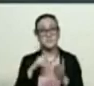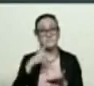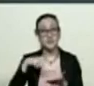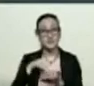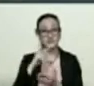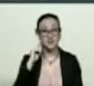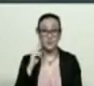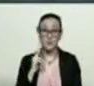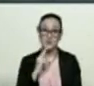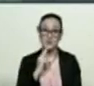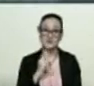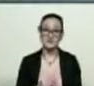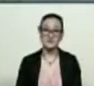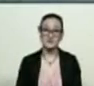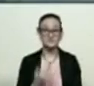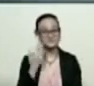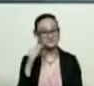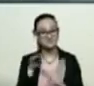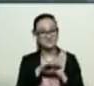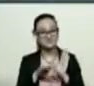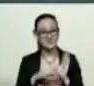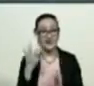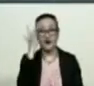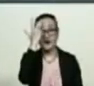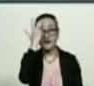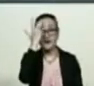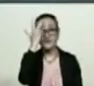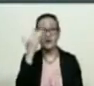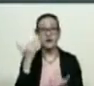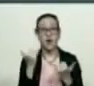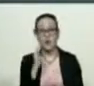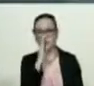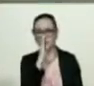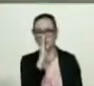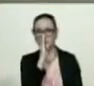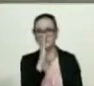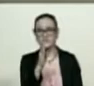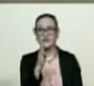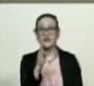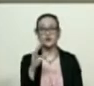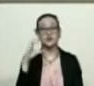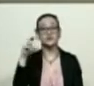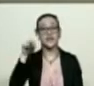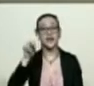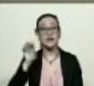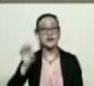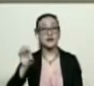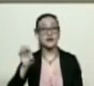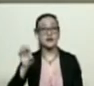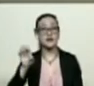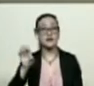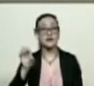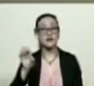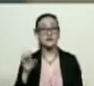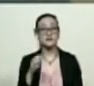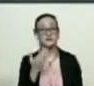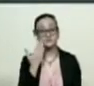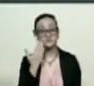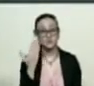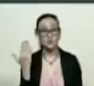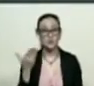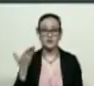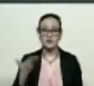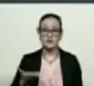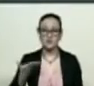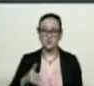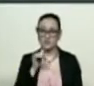e ínter vimos en la programación de carnavales para inducir mi directo en vivo y directo para hacer el consejo nacional electoral que nuestro compañero carlos luis aranguren portante